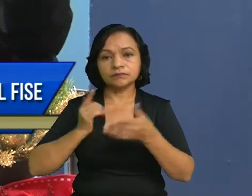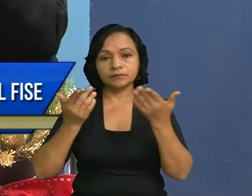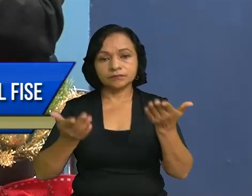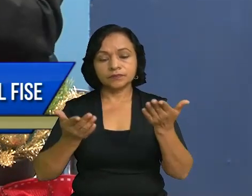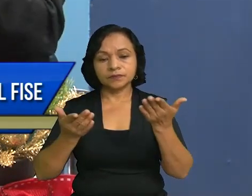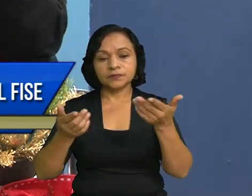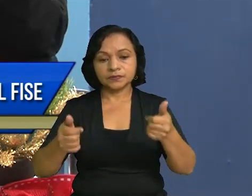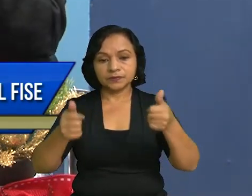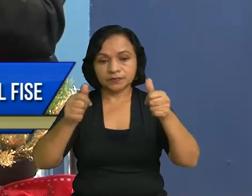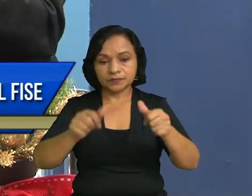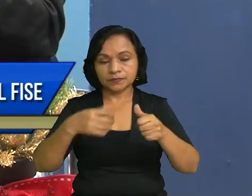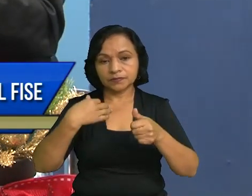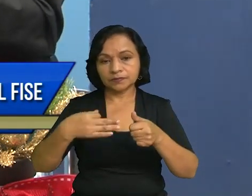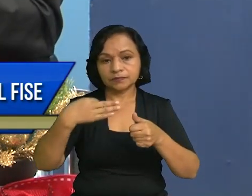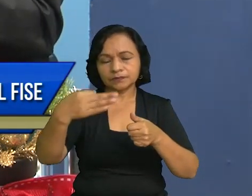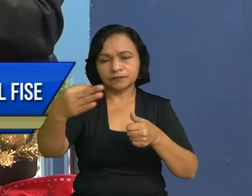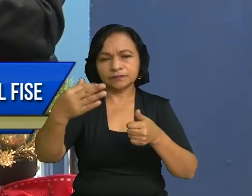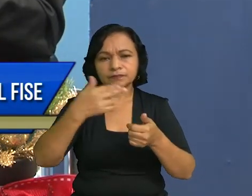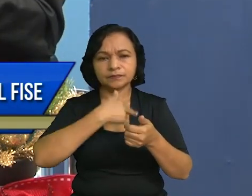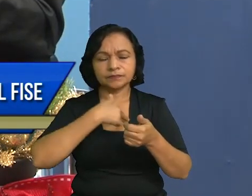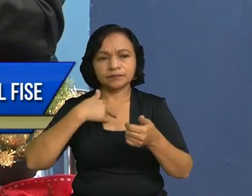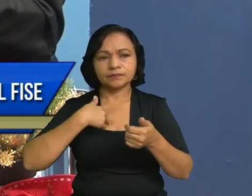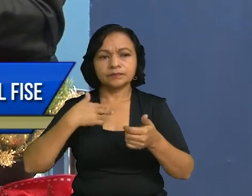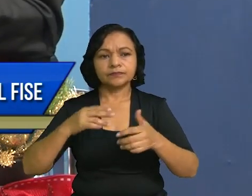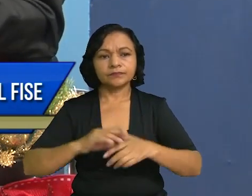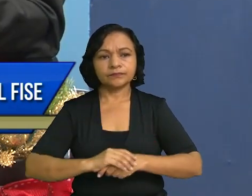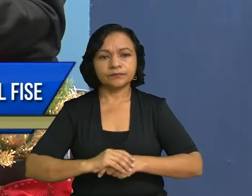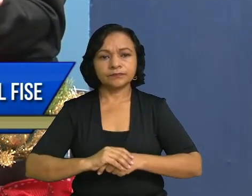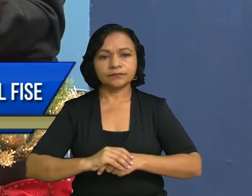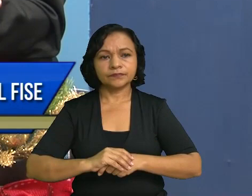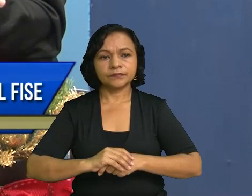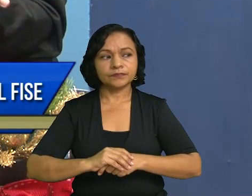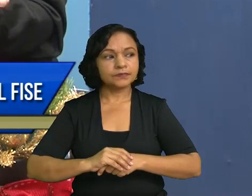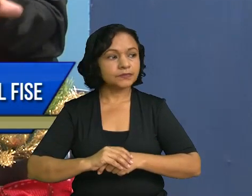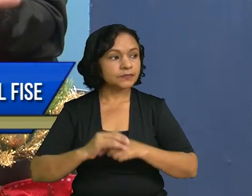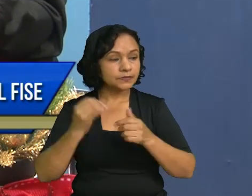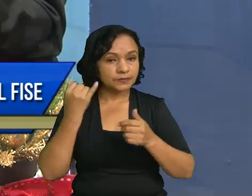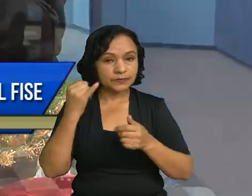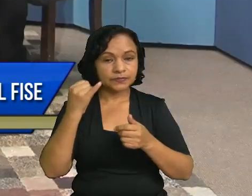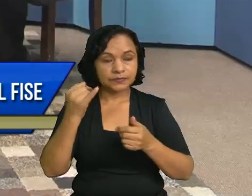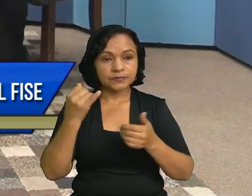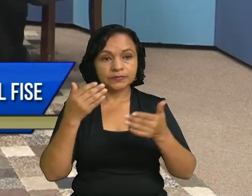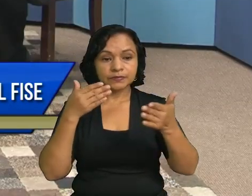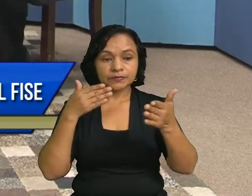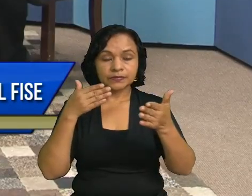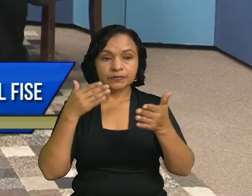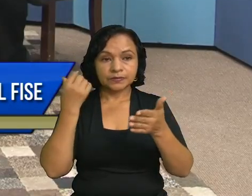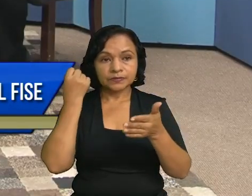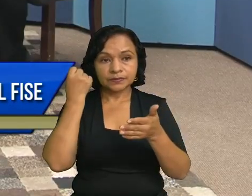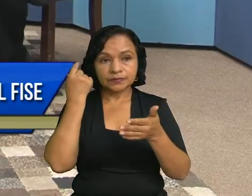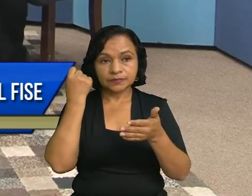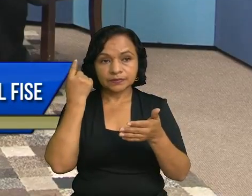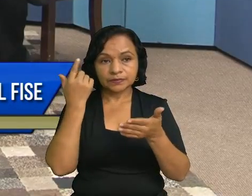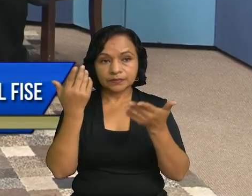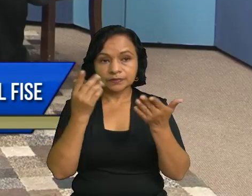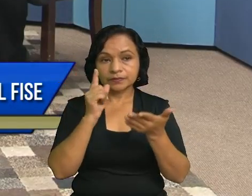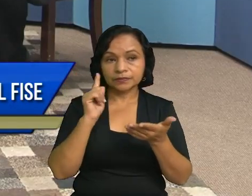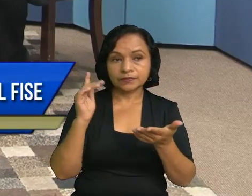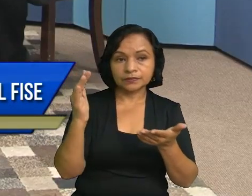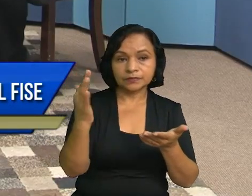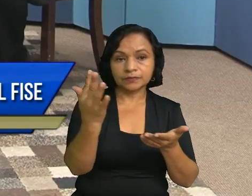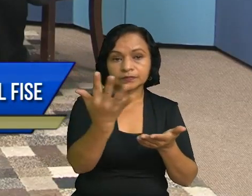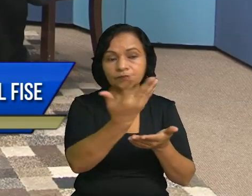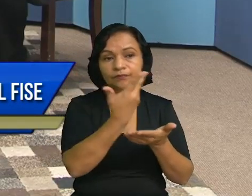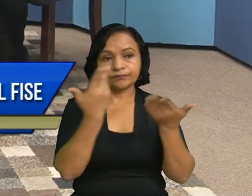instalado y los próximos que se avecinan claro que sí compañero entender un poquito todo el proceso de entendimiento